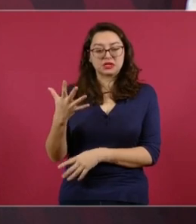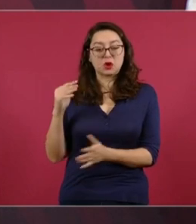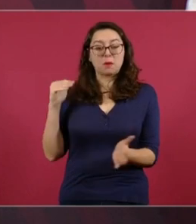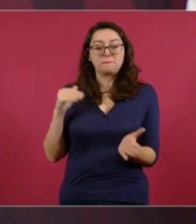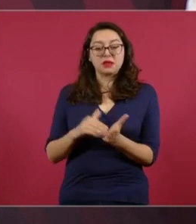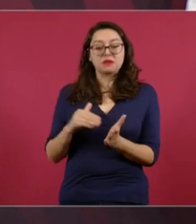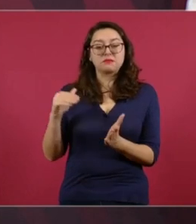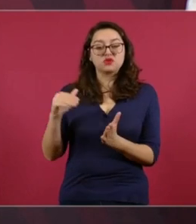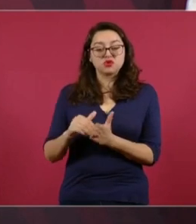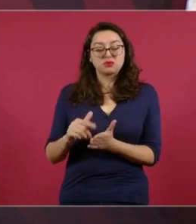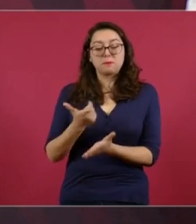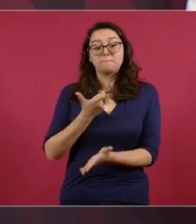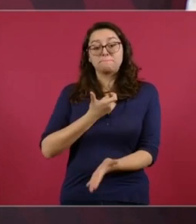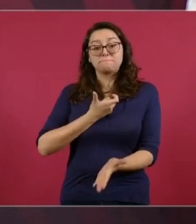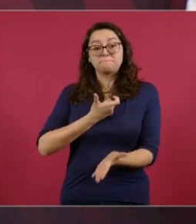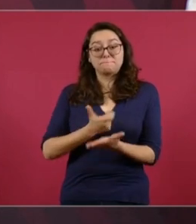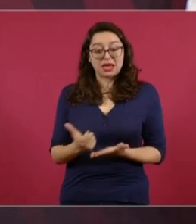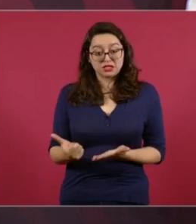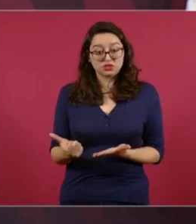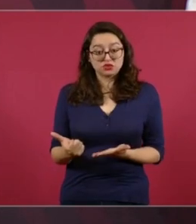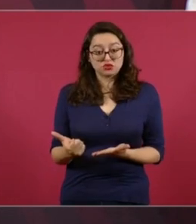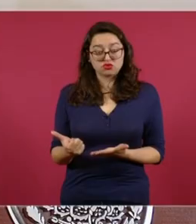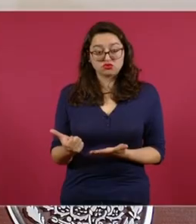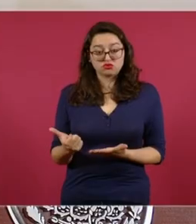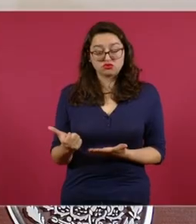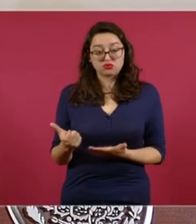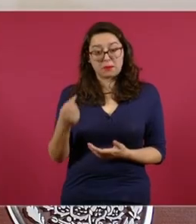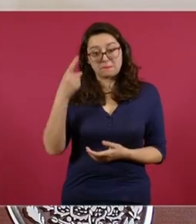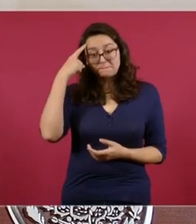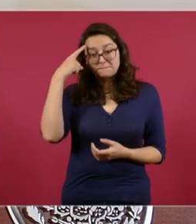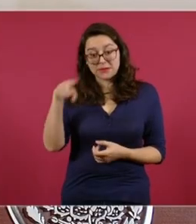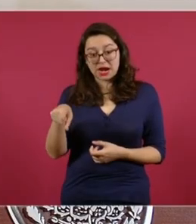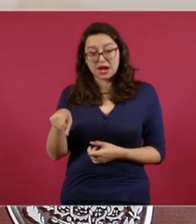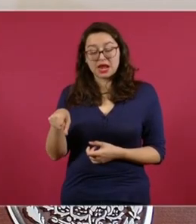3,000 a 5,000 millones de pesos de mantenimiento